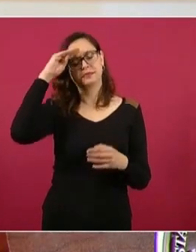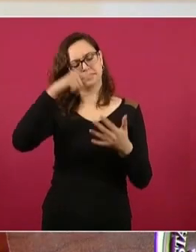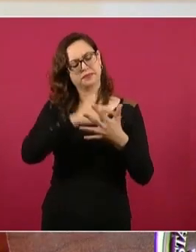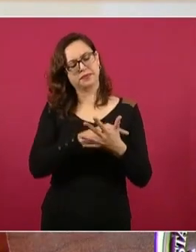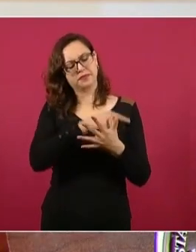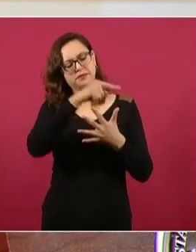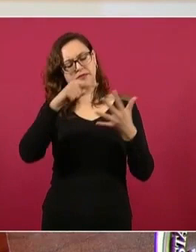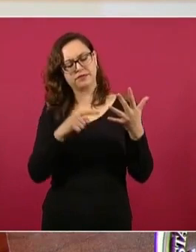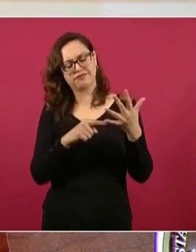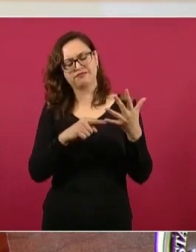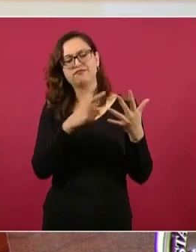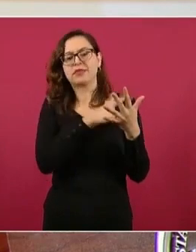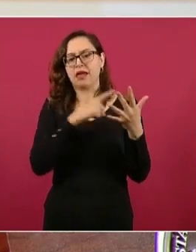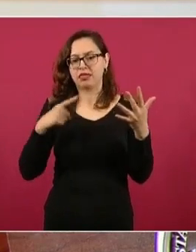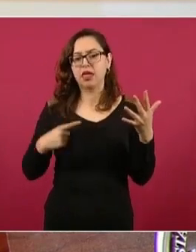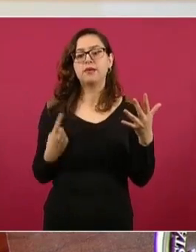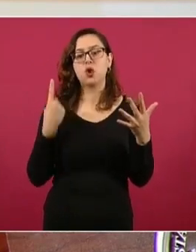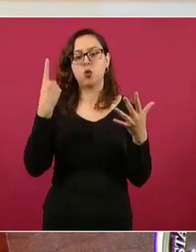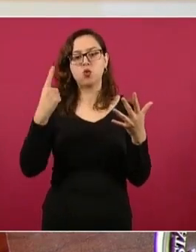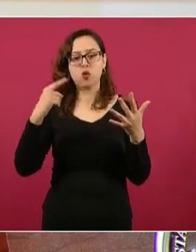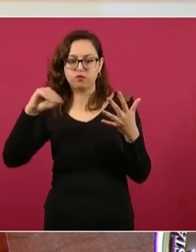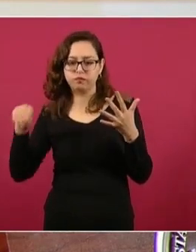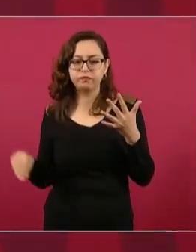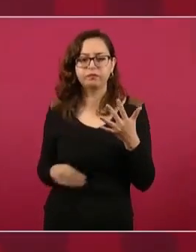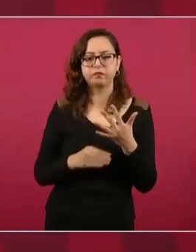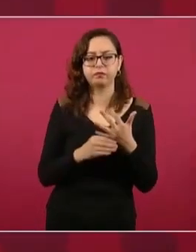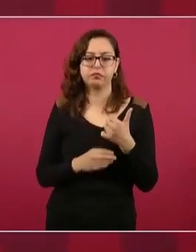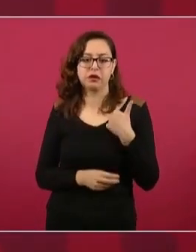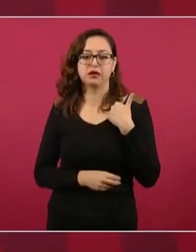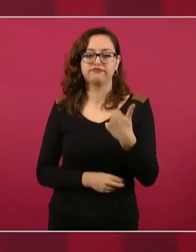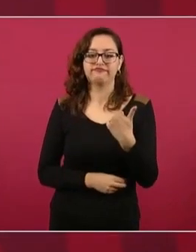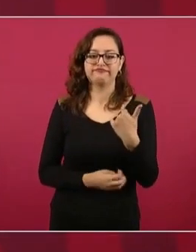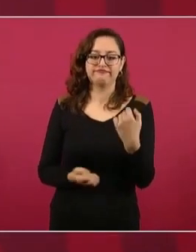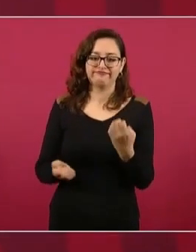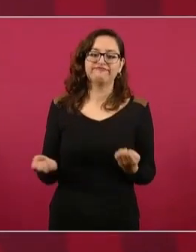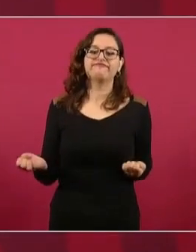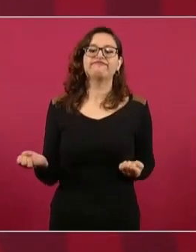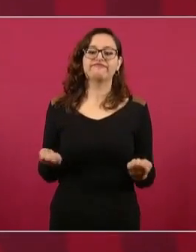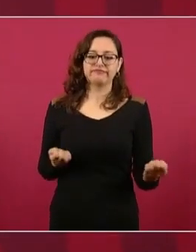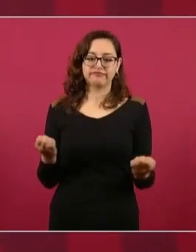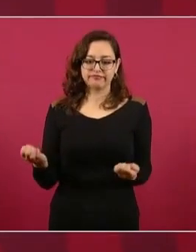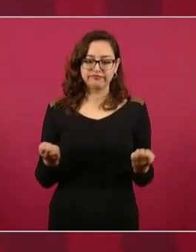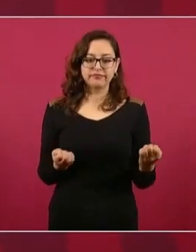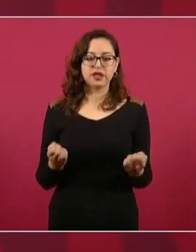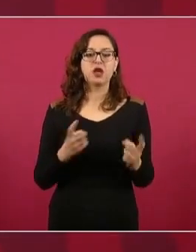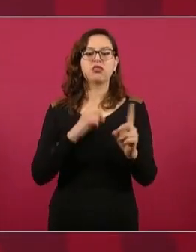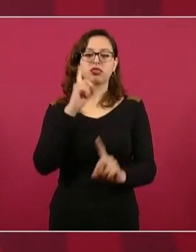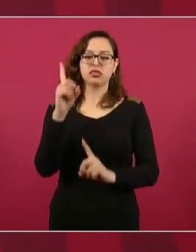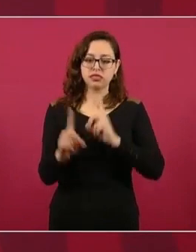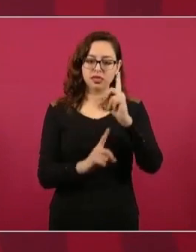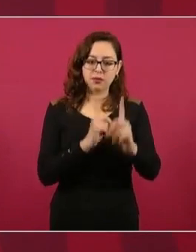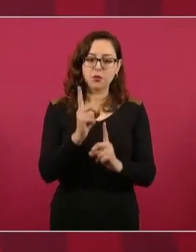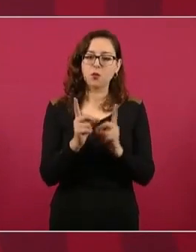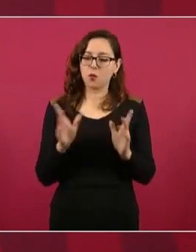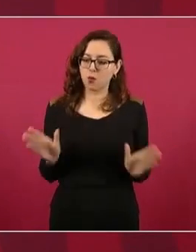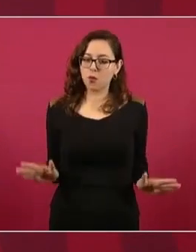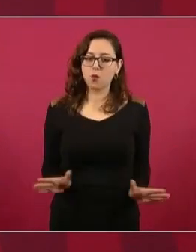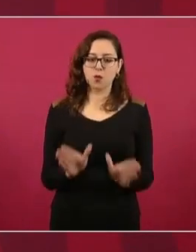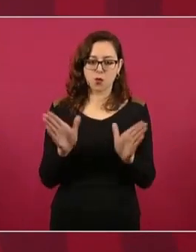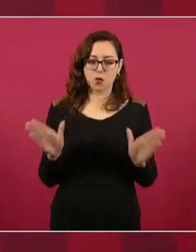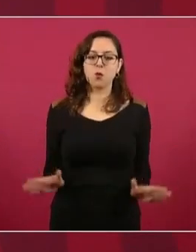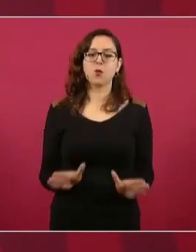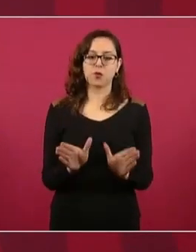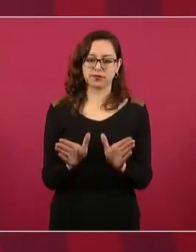el hacer ejercicio, pero sí es muy importante